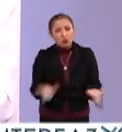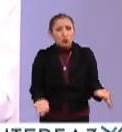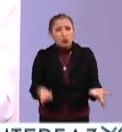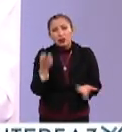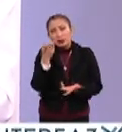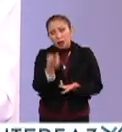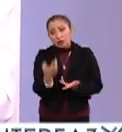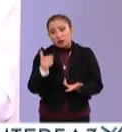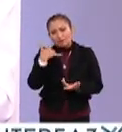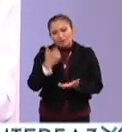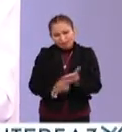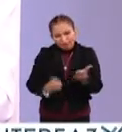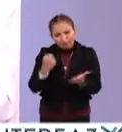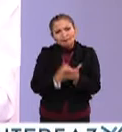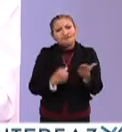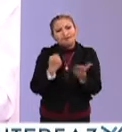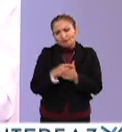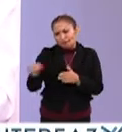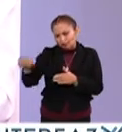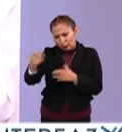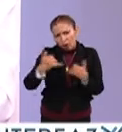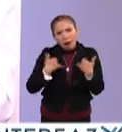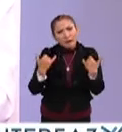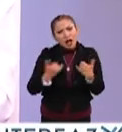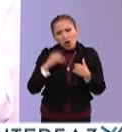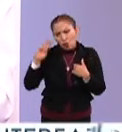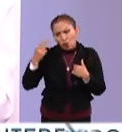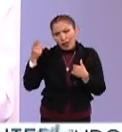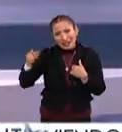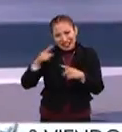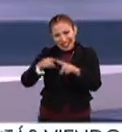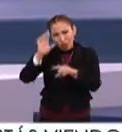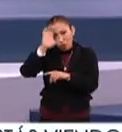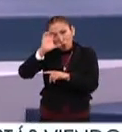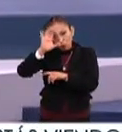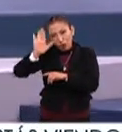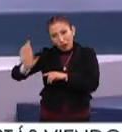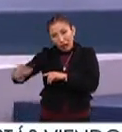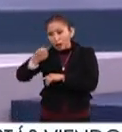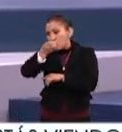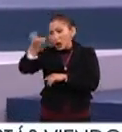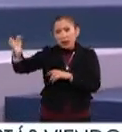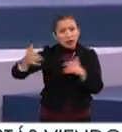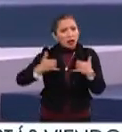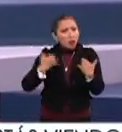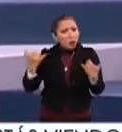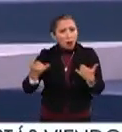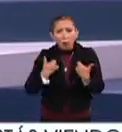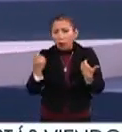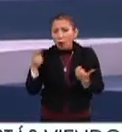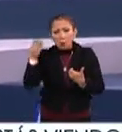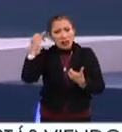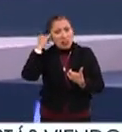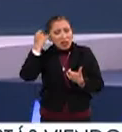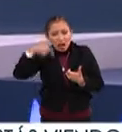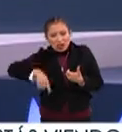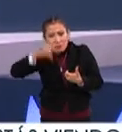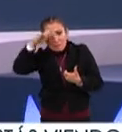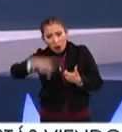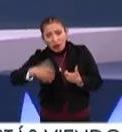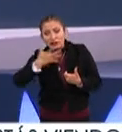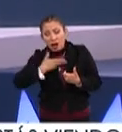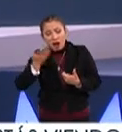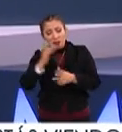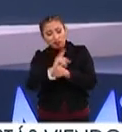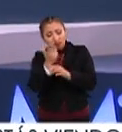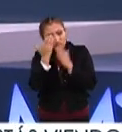en ese sentido la lucha es que nuestros jóvenes de las universidades interculturales y cualquier joven indígena en este país que ya tenga